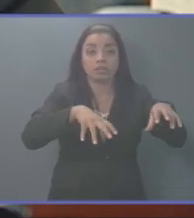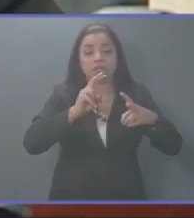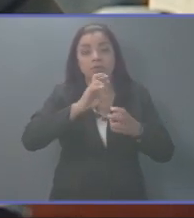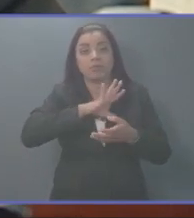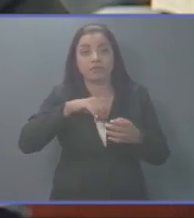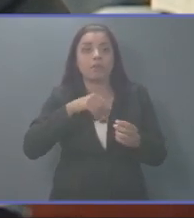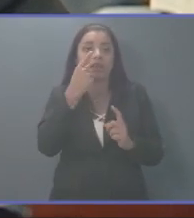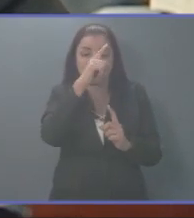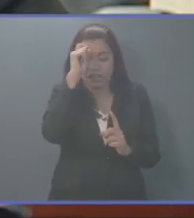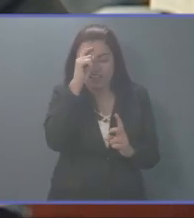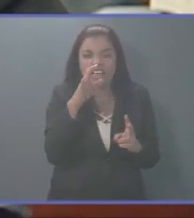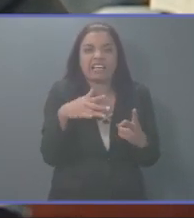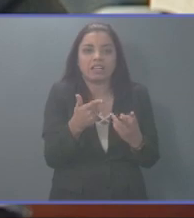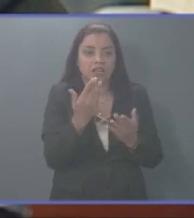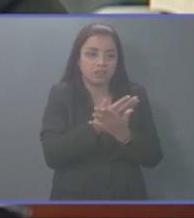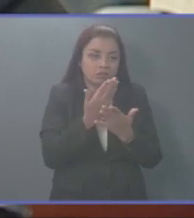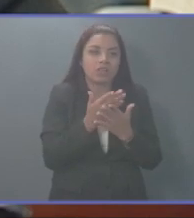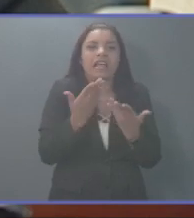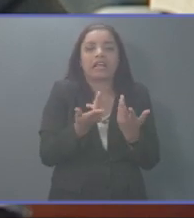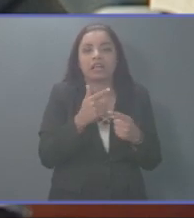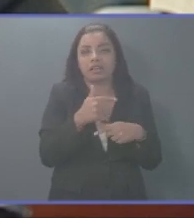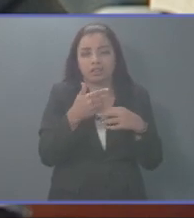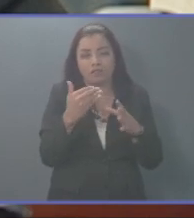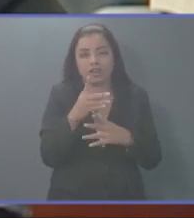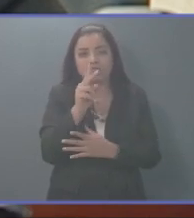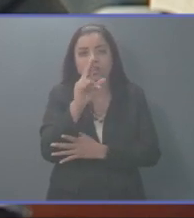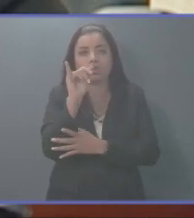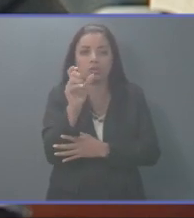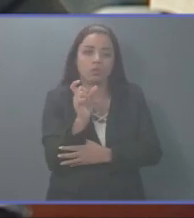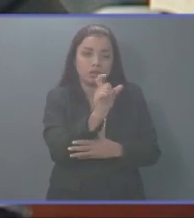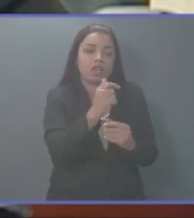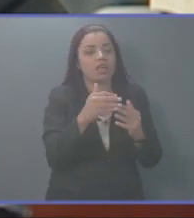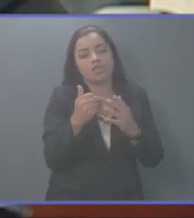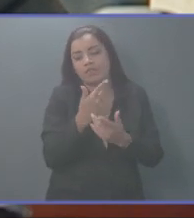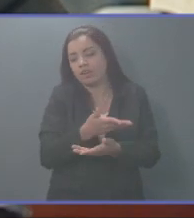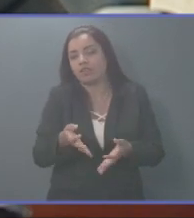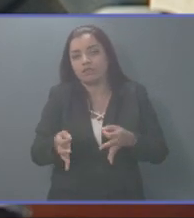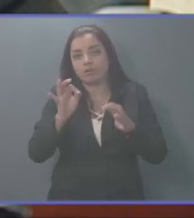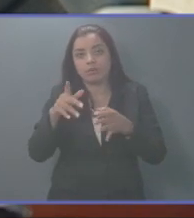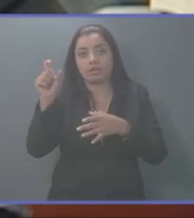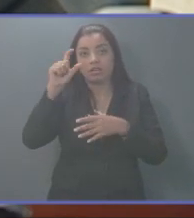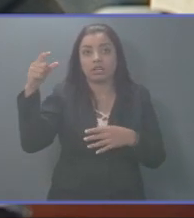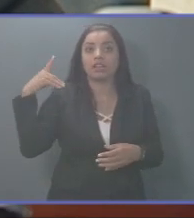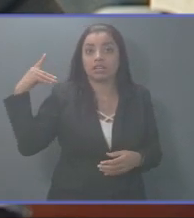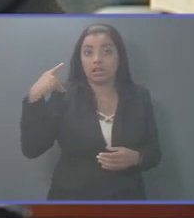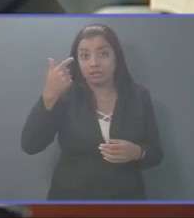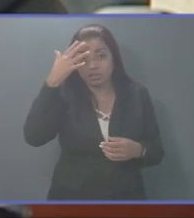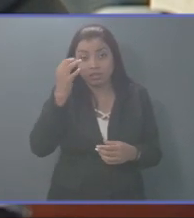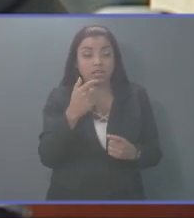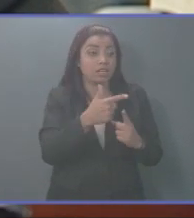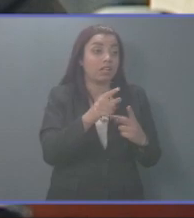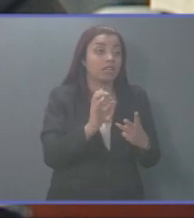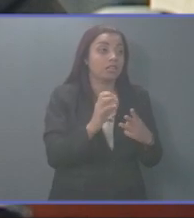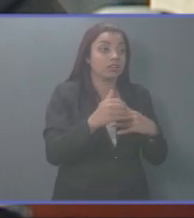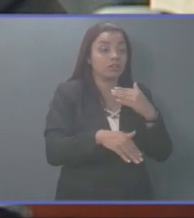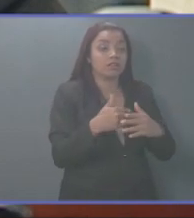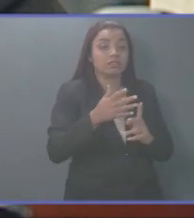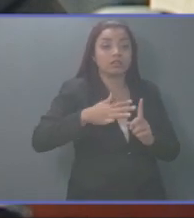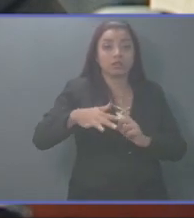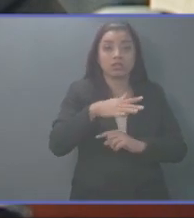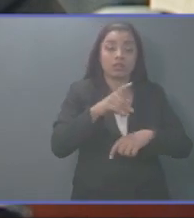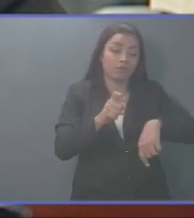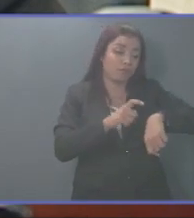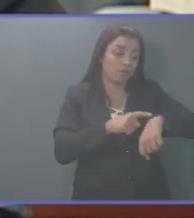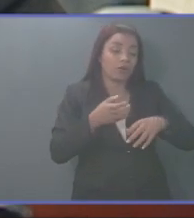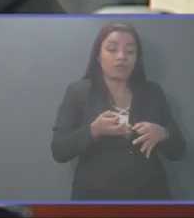profesión u oficio, documento único de identidad y otras que la dirección estime pertinente. Estos datos serán confidenciales. C, las circunstancias de modo, tiempo